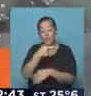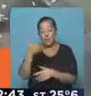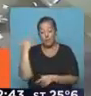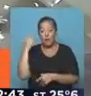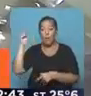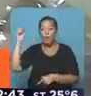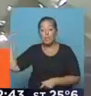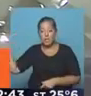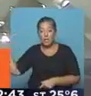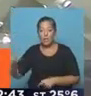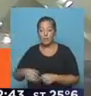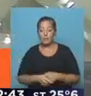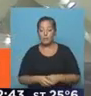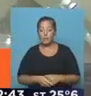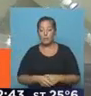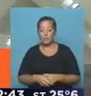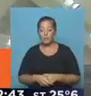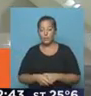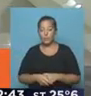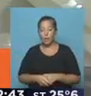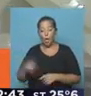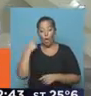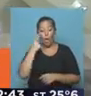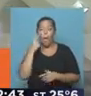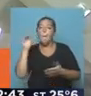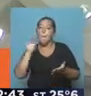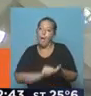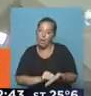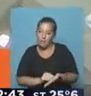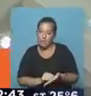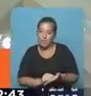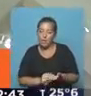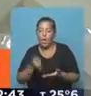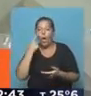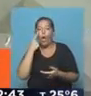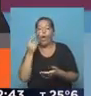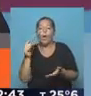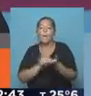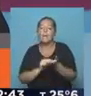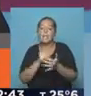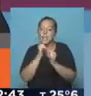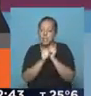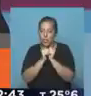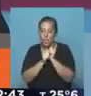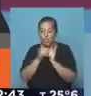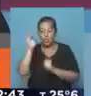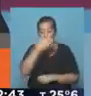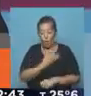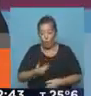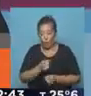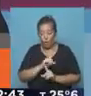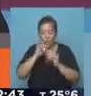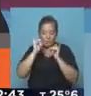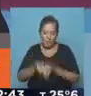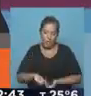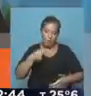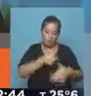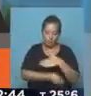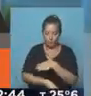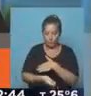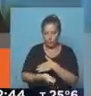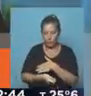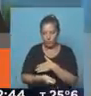Brasil 15 Fiscales de América Latina se va a conocer mucho más es decir se va a conocer mucho más esa trama No solo los gobiernos aceptaron en este